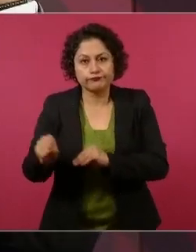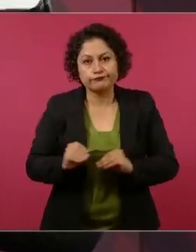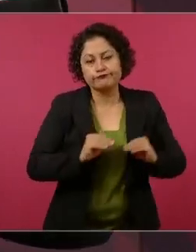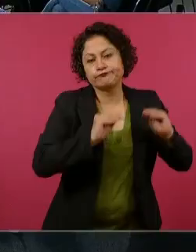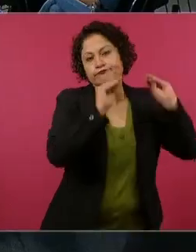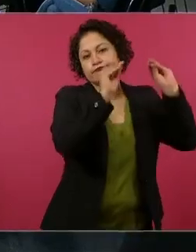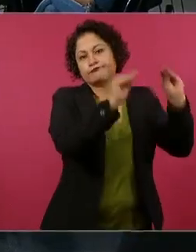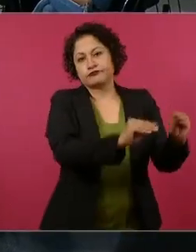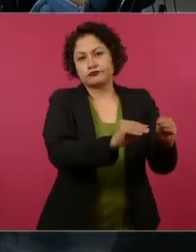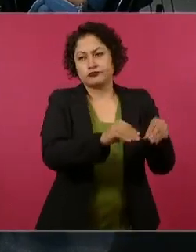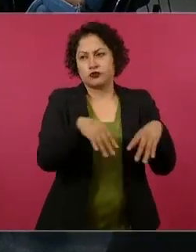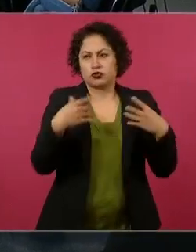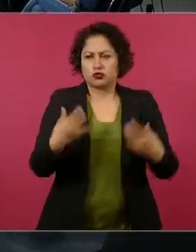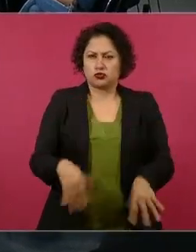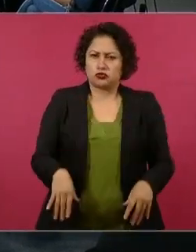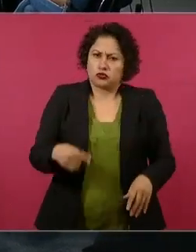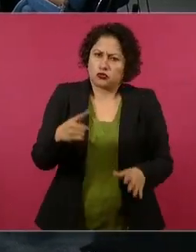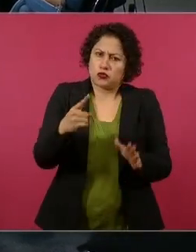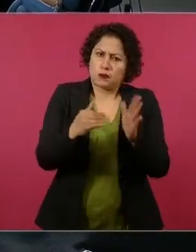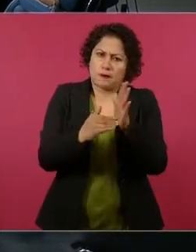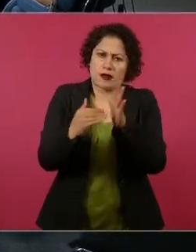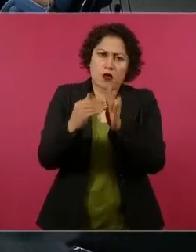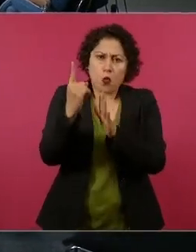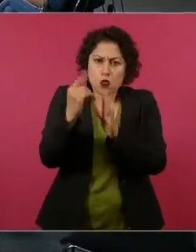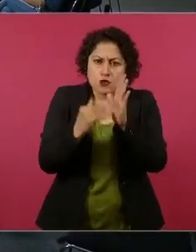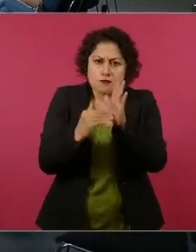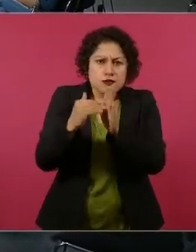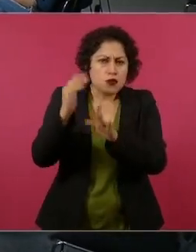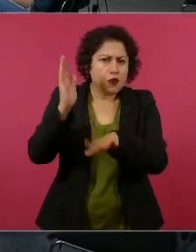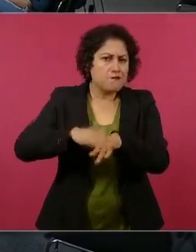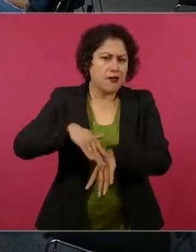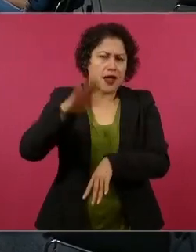Más de 1 millón en el periodo neoliberal,